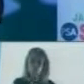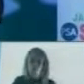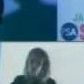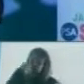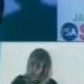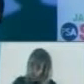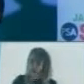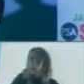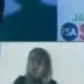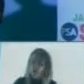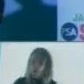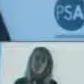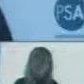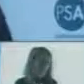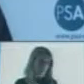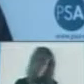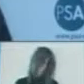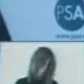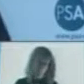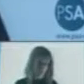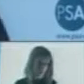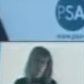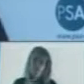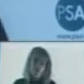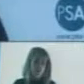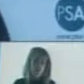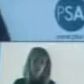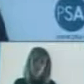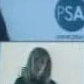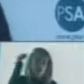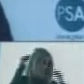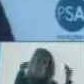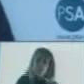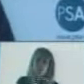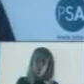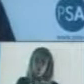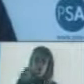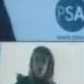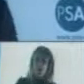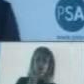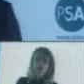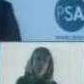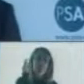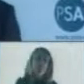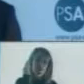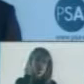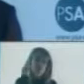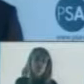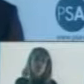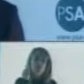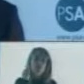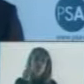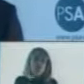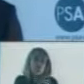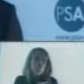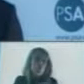que trabajársela, evidentemente. Y hay que creer muchísimo. Le decía a una periodista, a lo mejor a ti te interesa ser